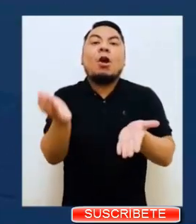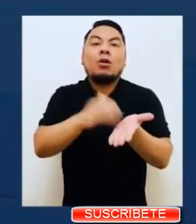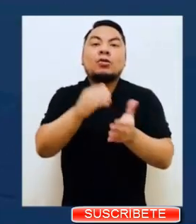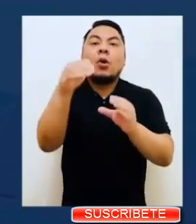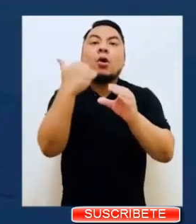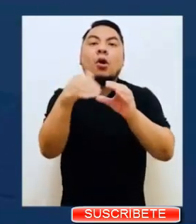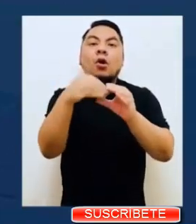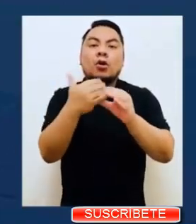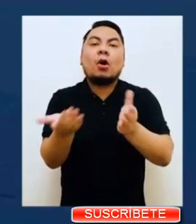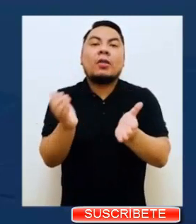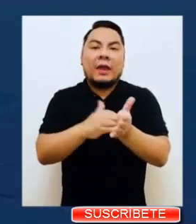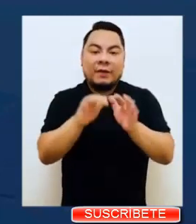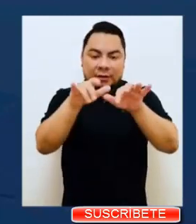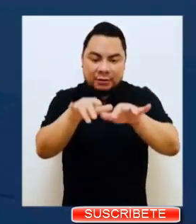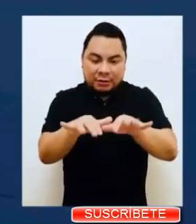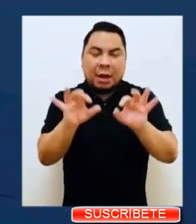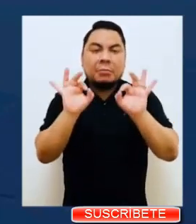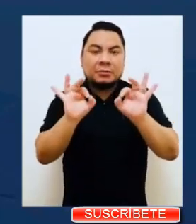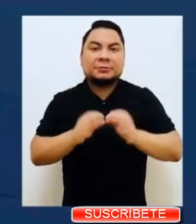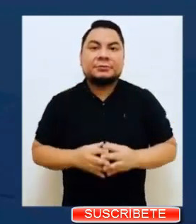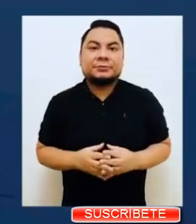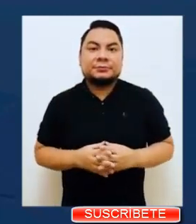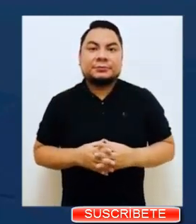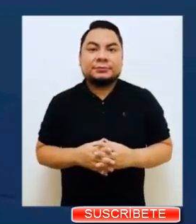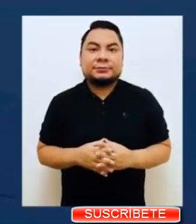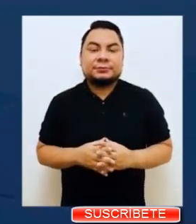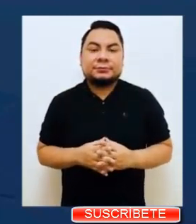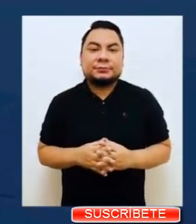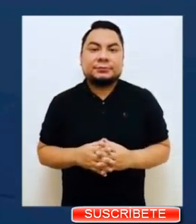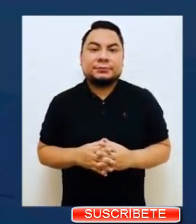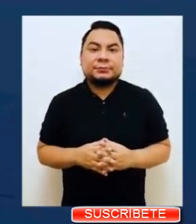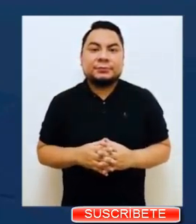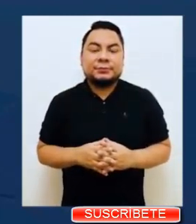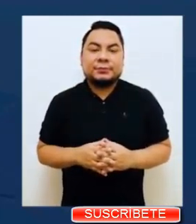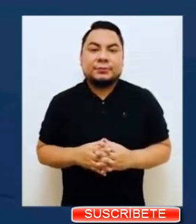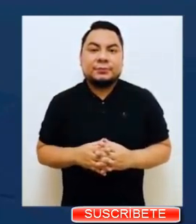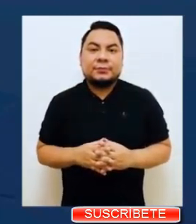Registra nuevamente tu correo electrónico para confirmar.